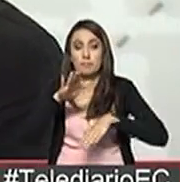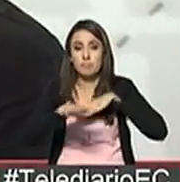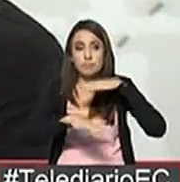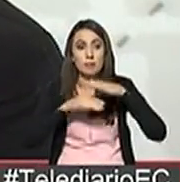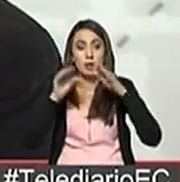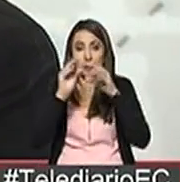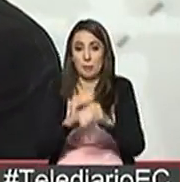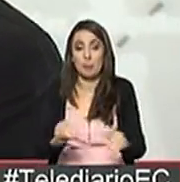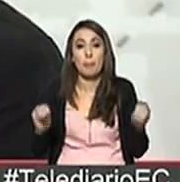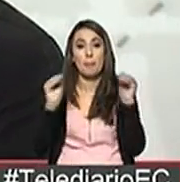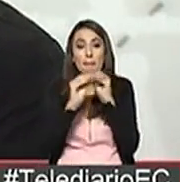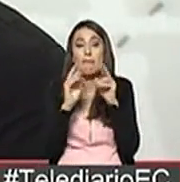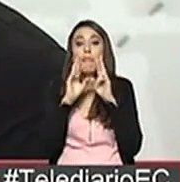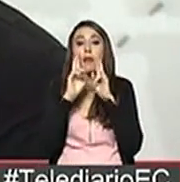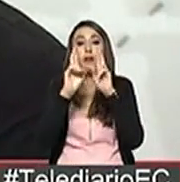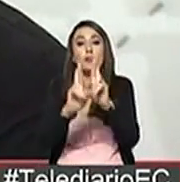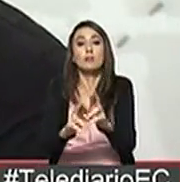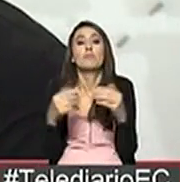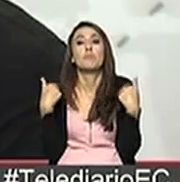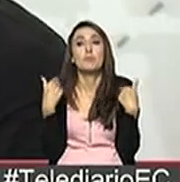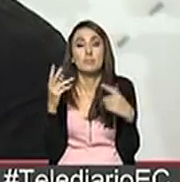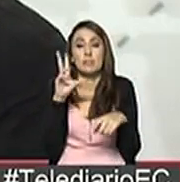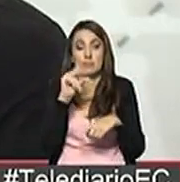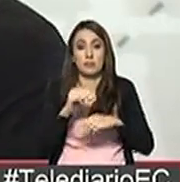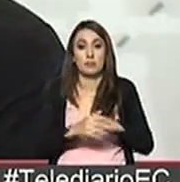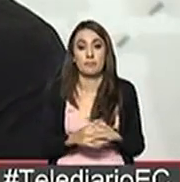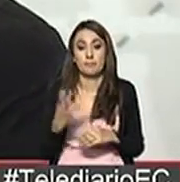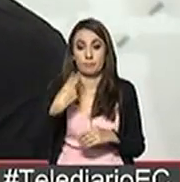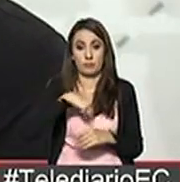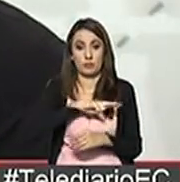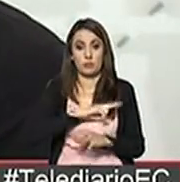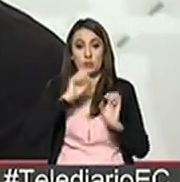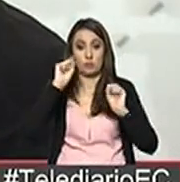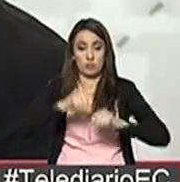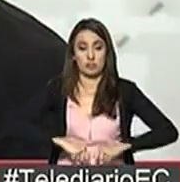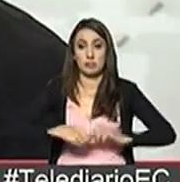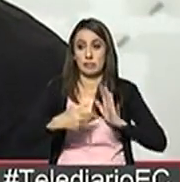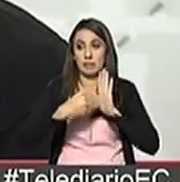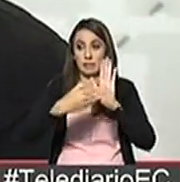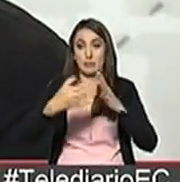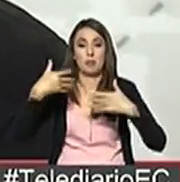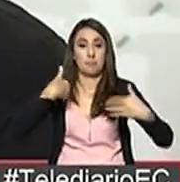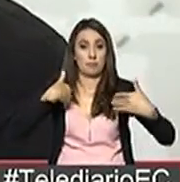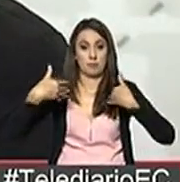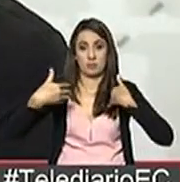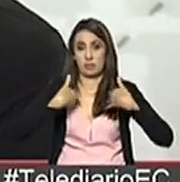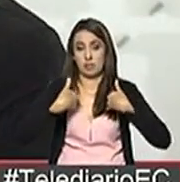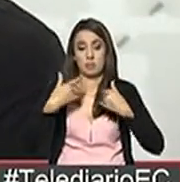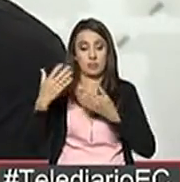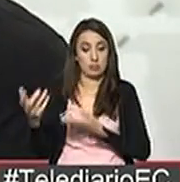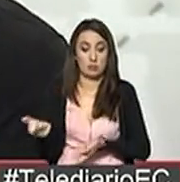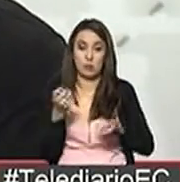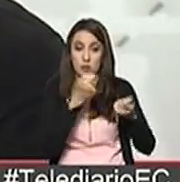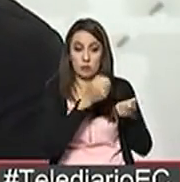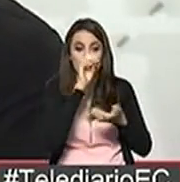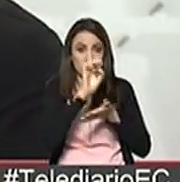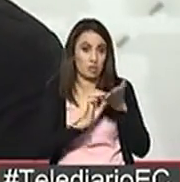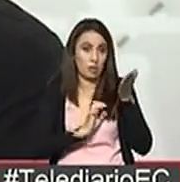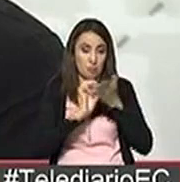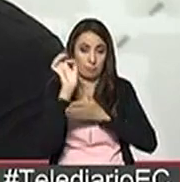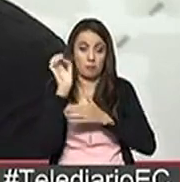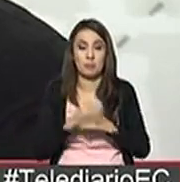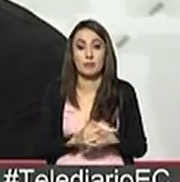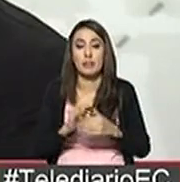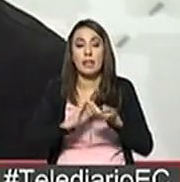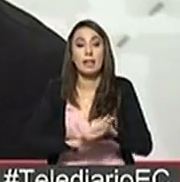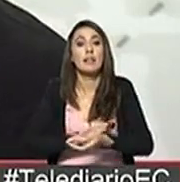que eso, la respuesta no siempre es la adecuada. Entonces, nosotros tenemos que hacer esta solicitud de estos CFS. El SRI nos aprueba estas solicitudes. Ajá.